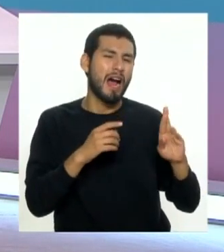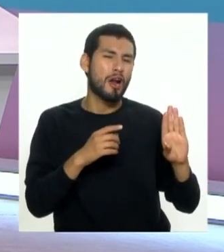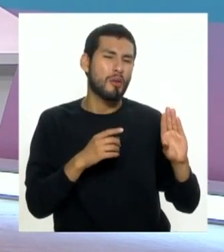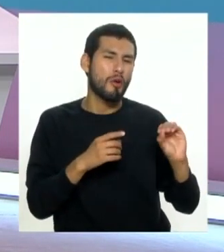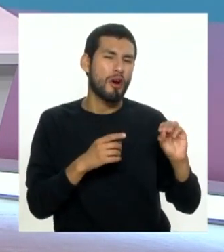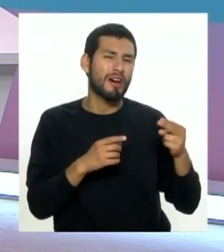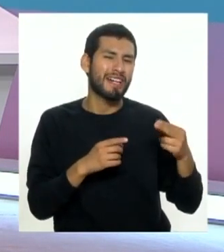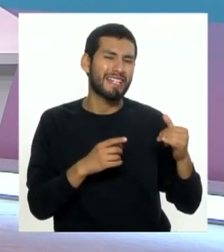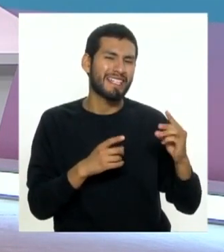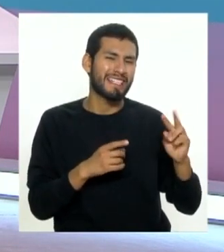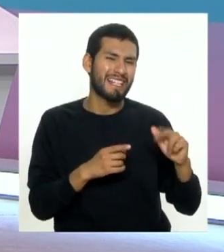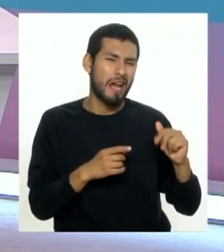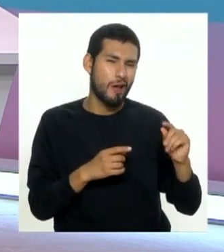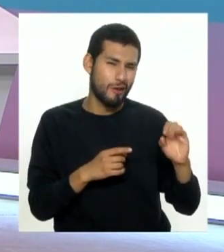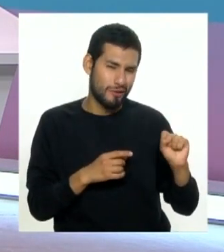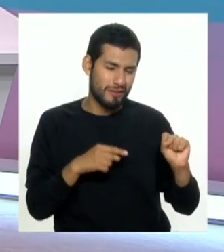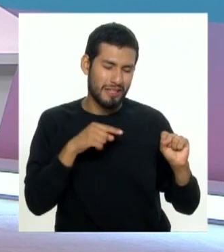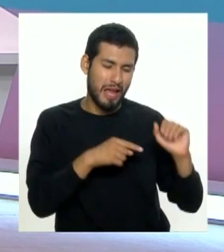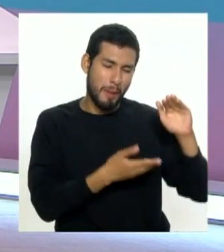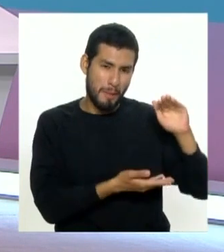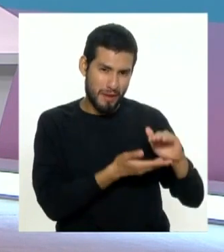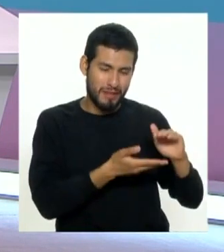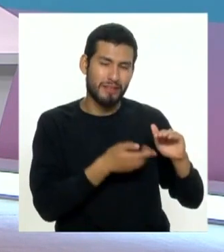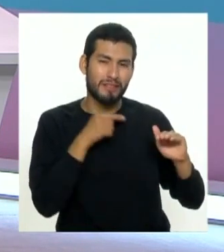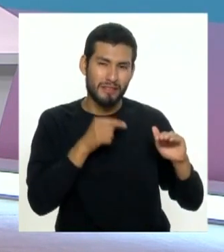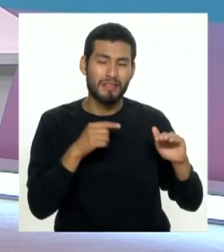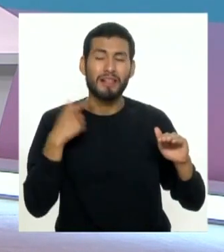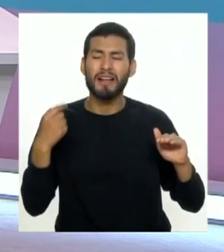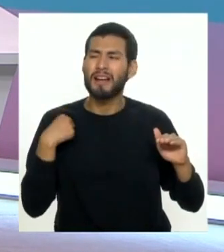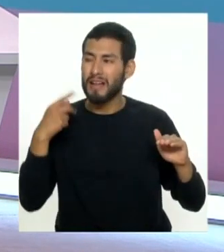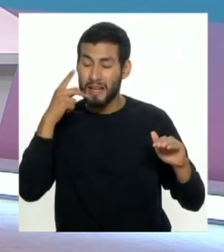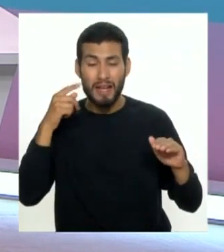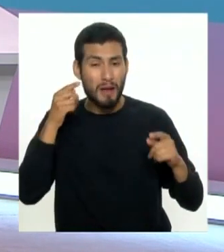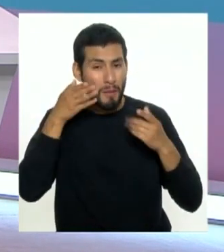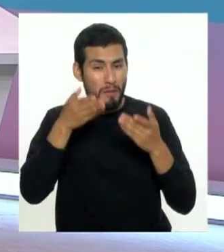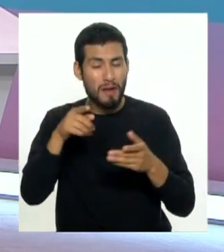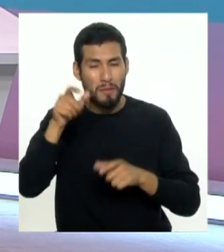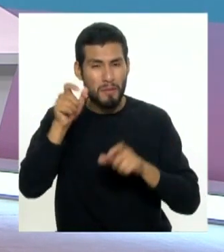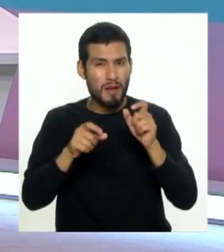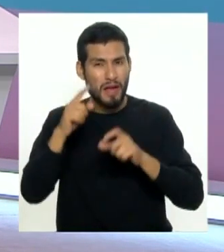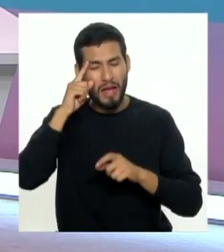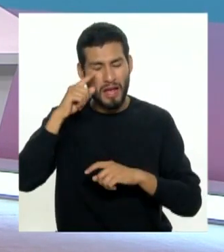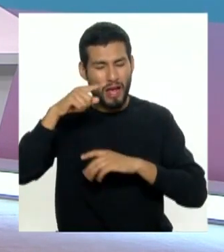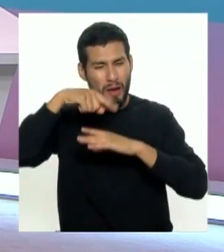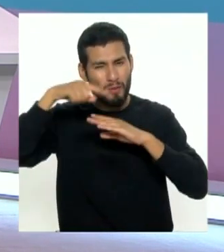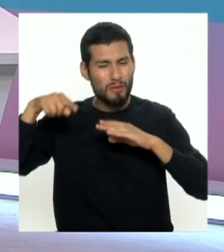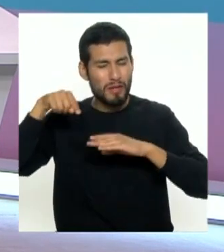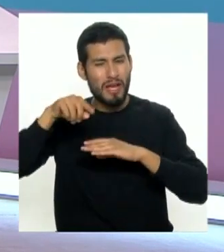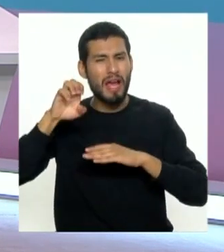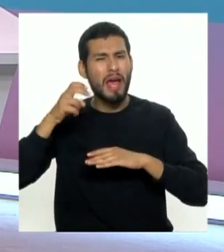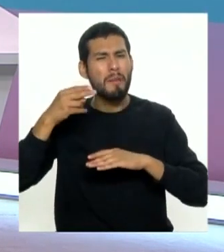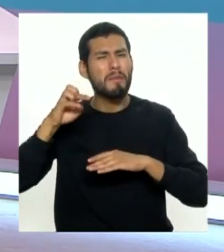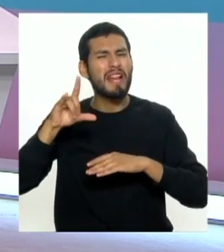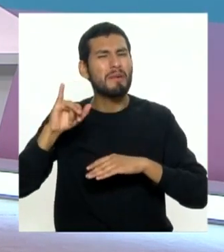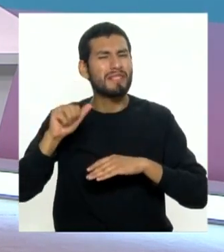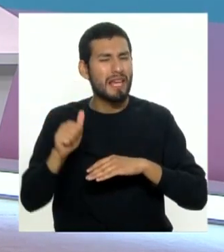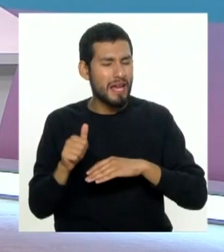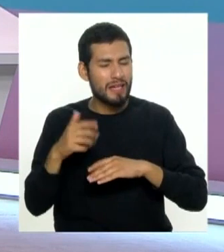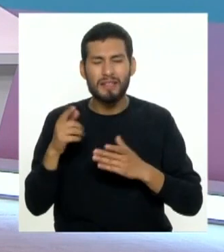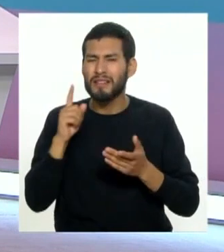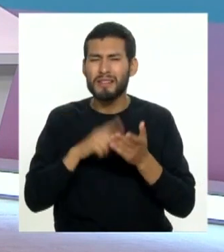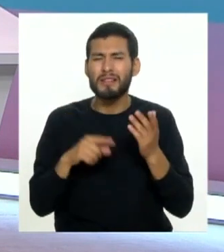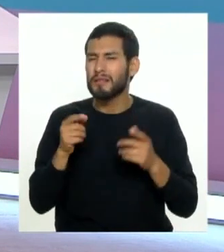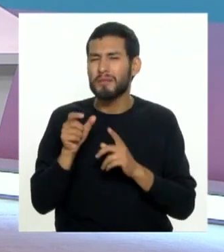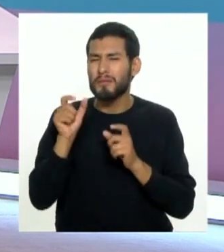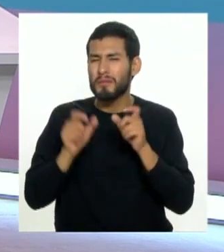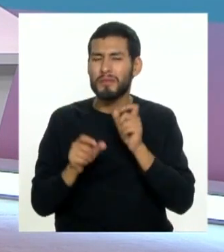vamos a dar a estas personas que tienen epilepsia. Lo que se busca y para quienes generalmente se ha prescrito este tratamiento